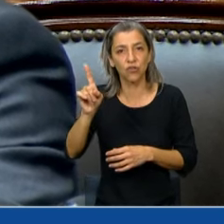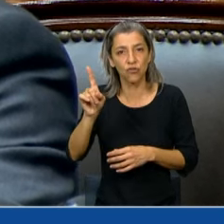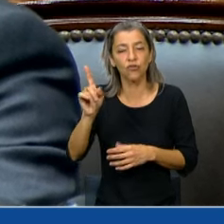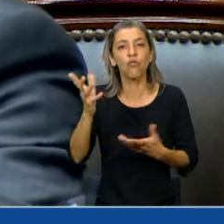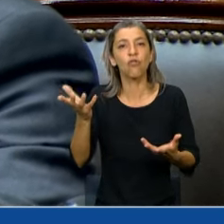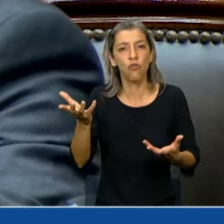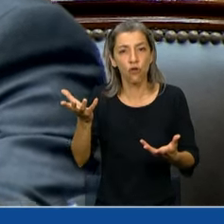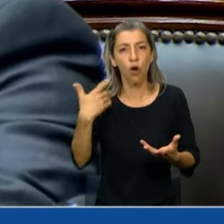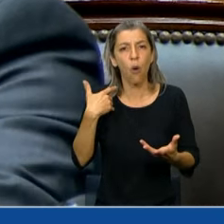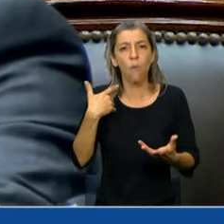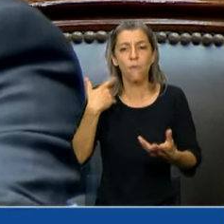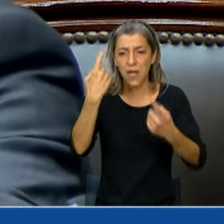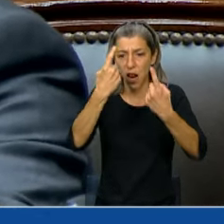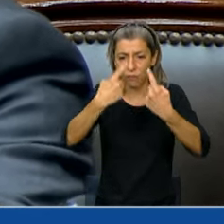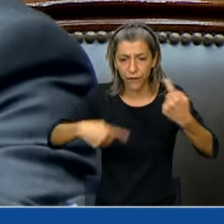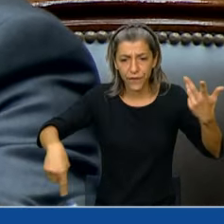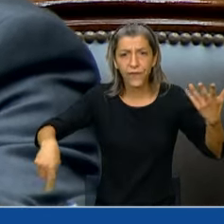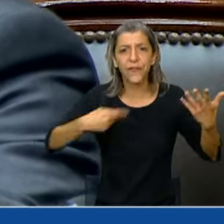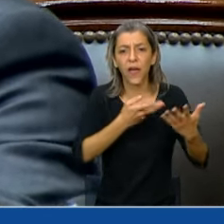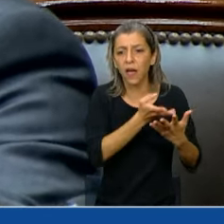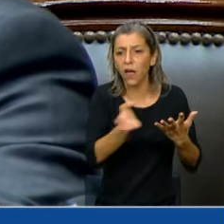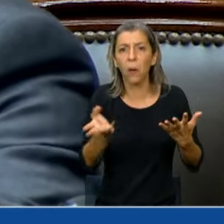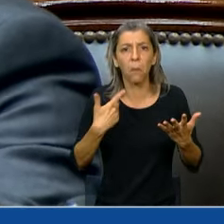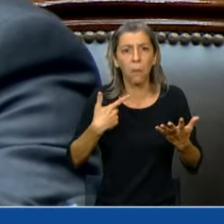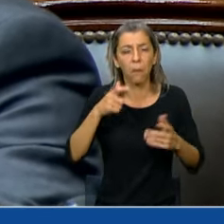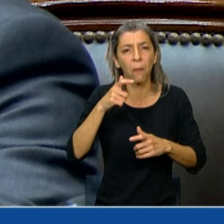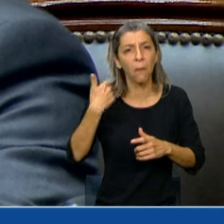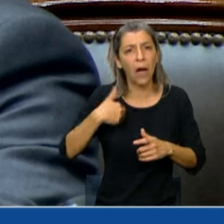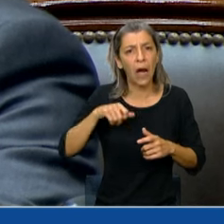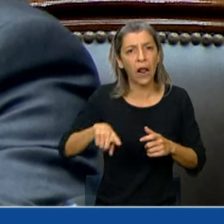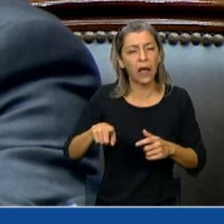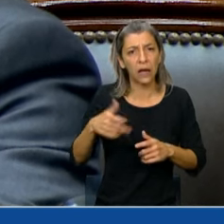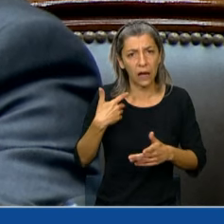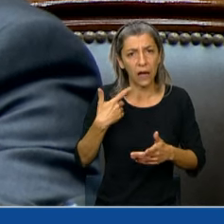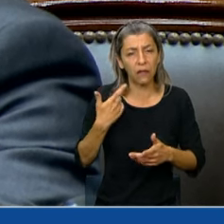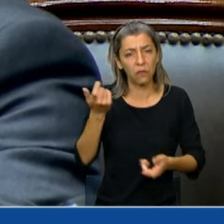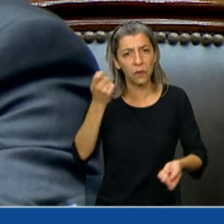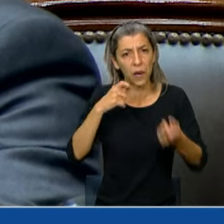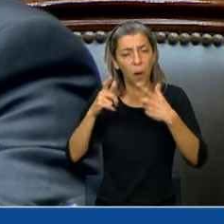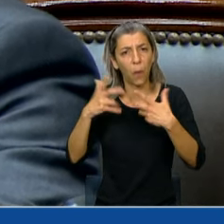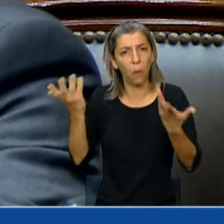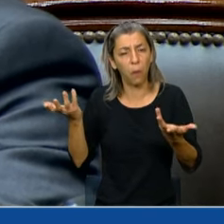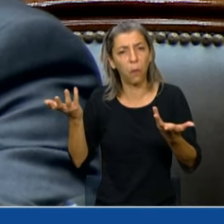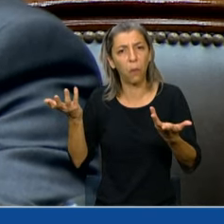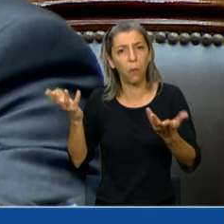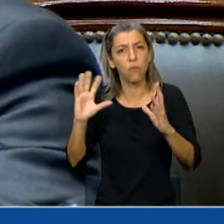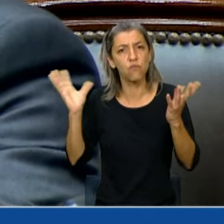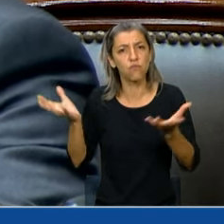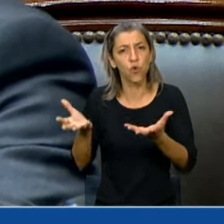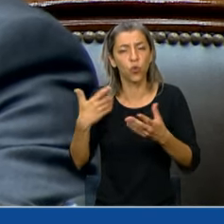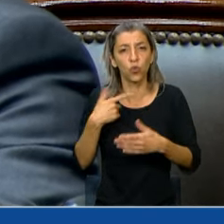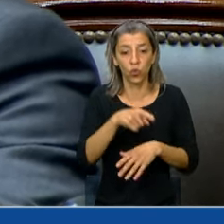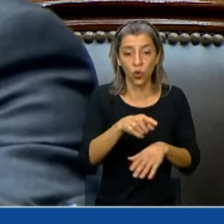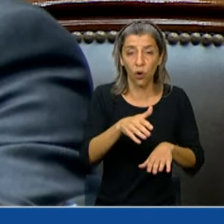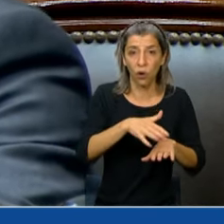hayes prodos que la Argentina exporta importa con el mundo el sector de los calzados tiene el arancel